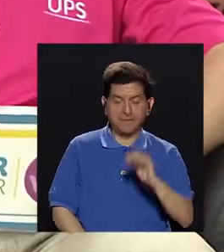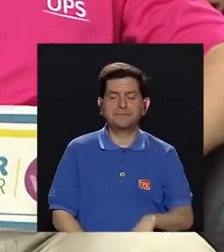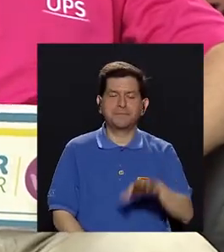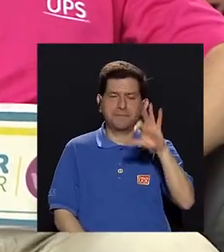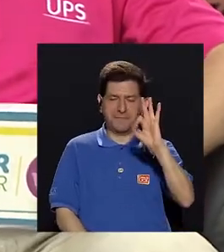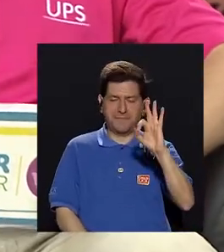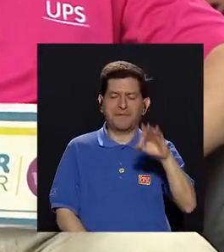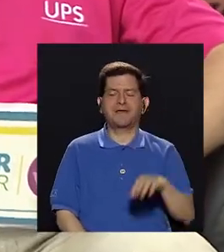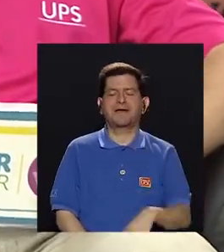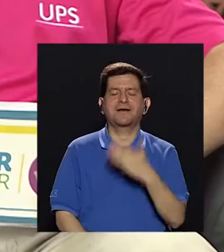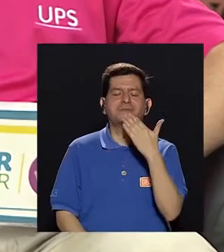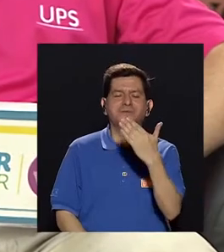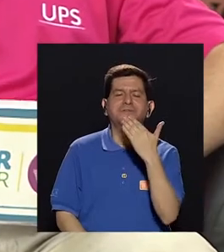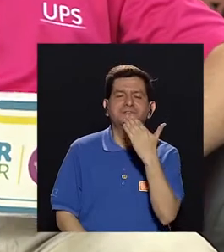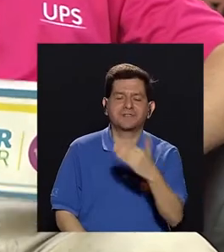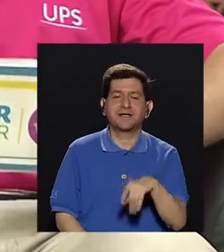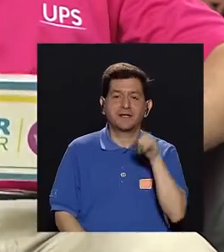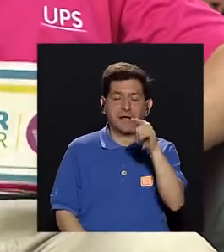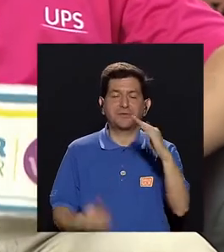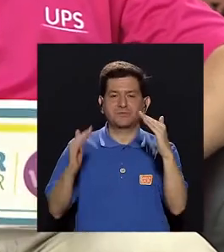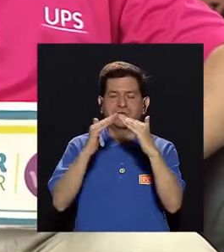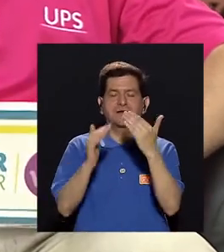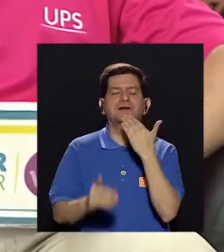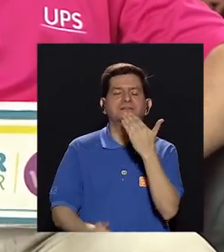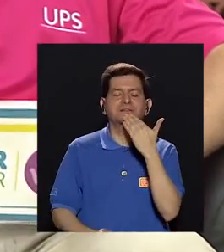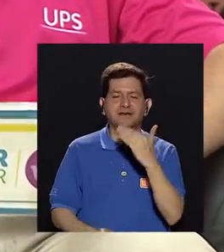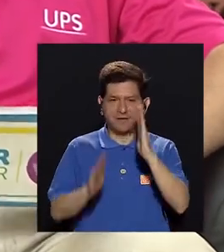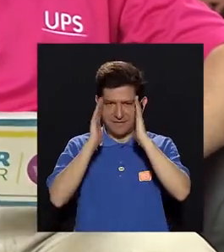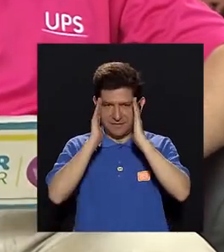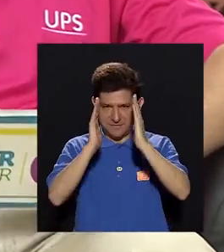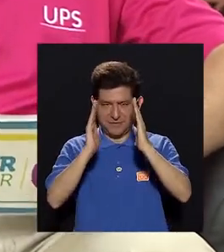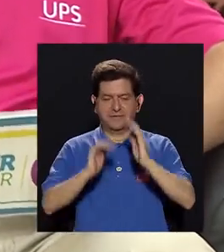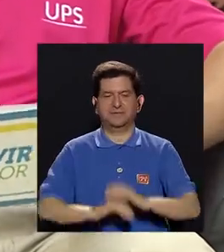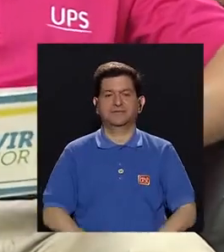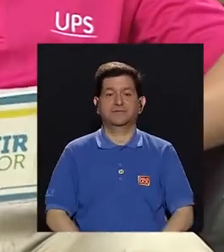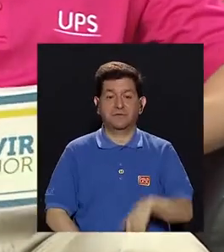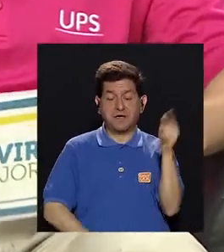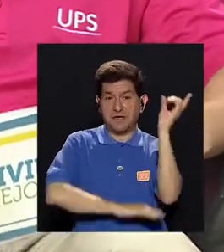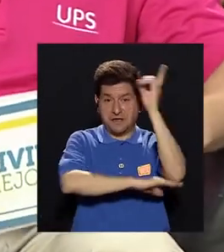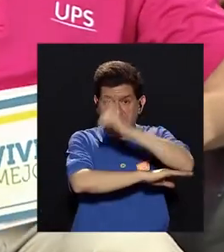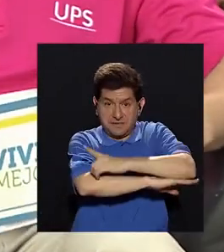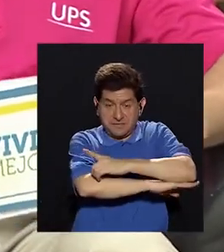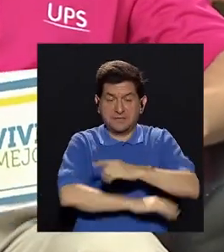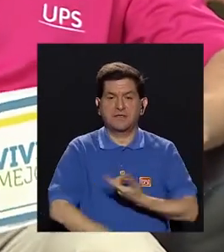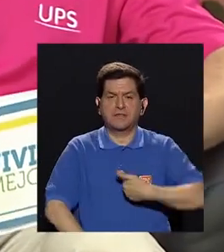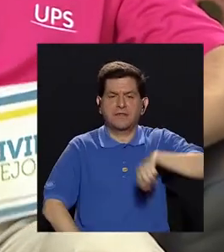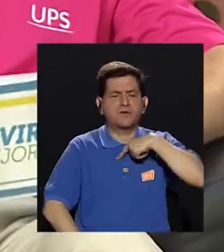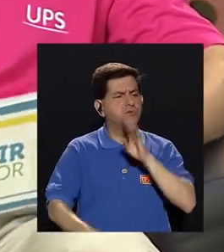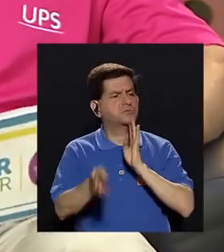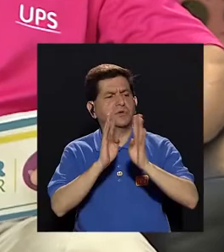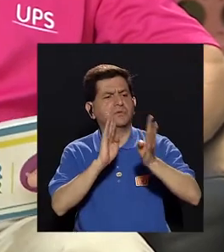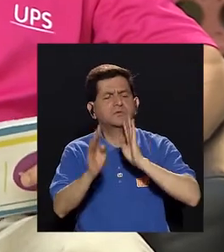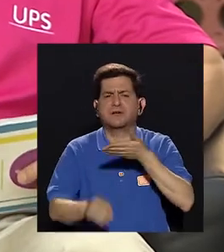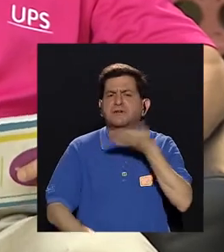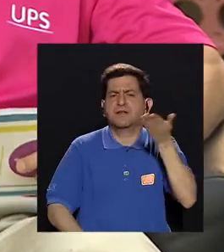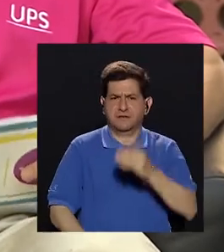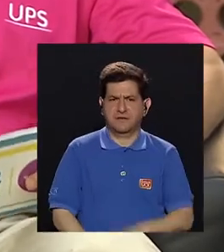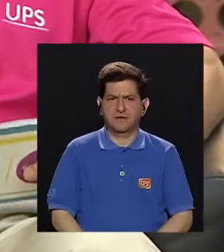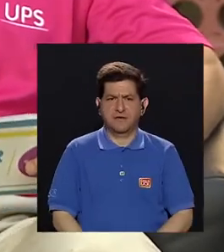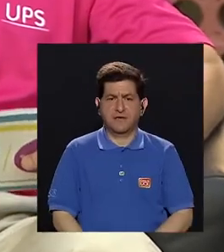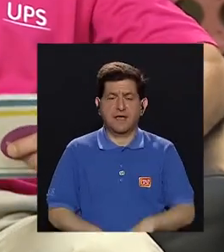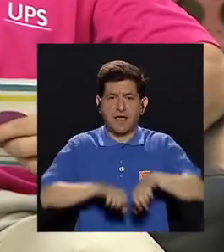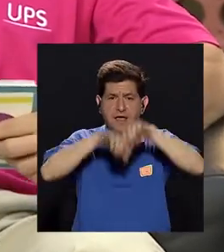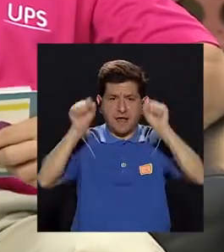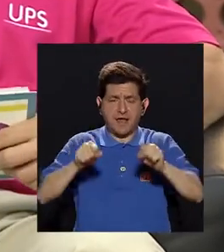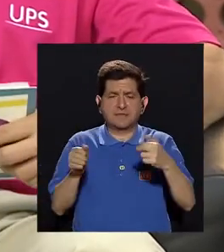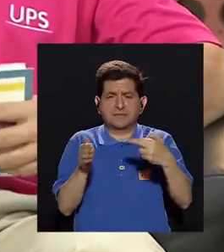Saúl? Muy bien, Fabiola, muchas gracias. En sus hogares, gracias por acompañarnos. Y el día de hoy, Fabiola, vamos a conversar acerca de lo que es